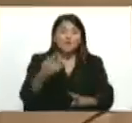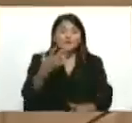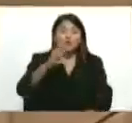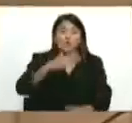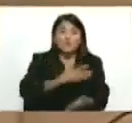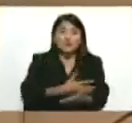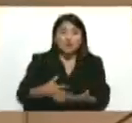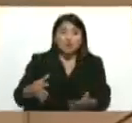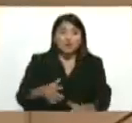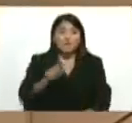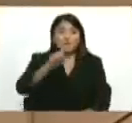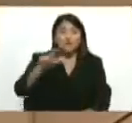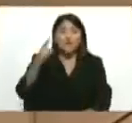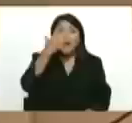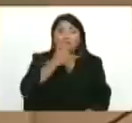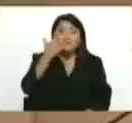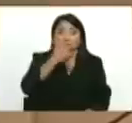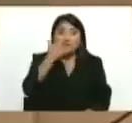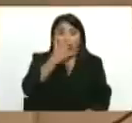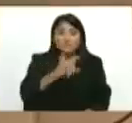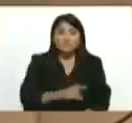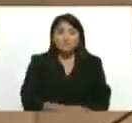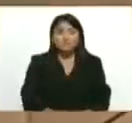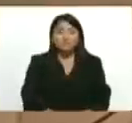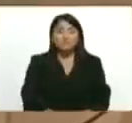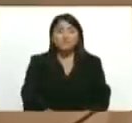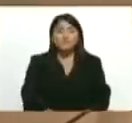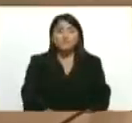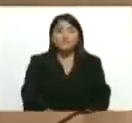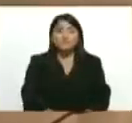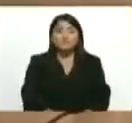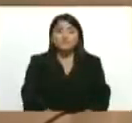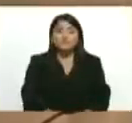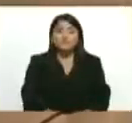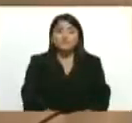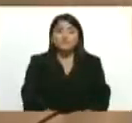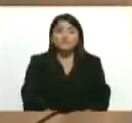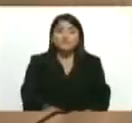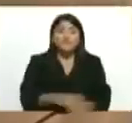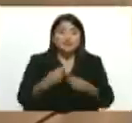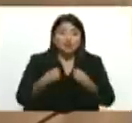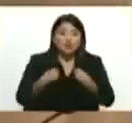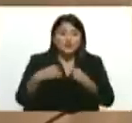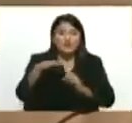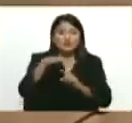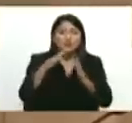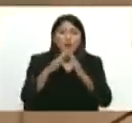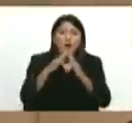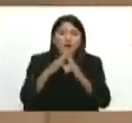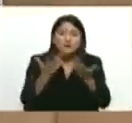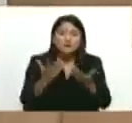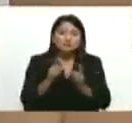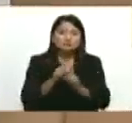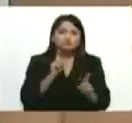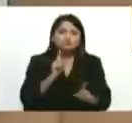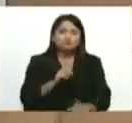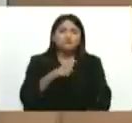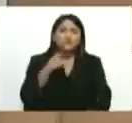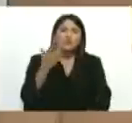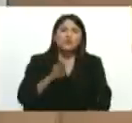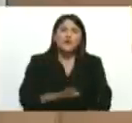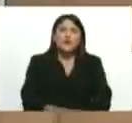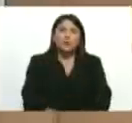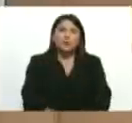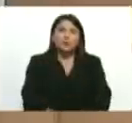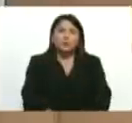de africanos sacados de allí, de su vida, de su continente, de su casa, de su vivienda, murieron en la